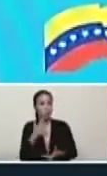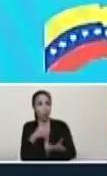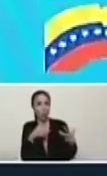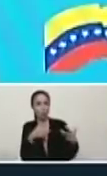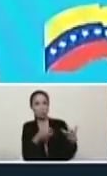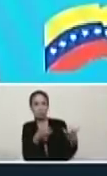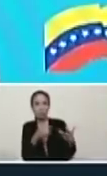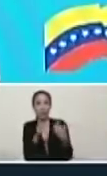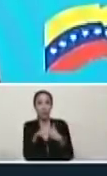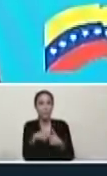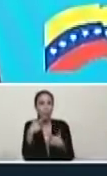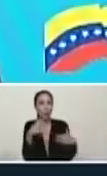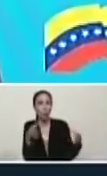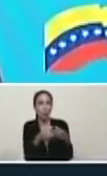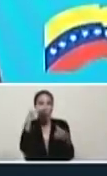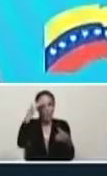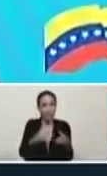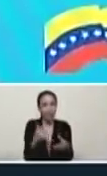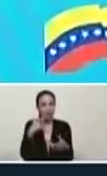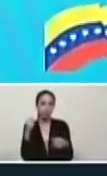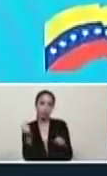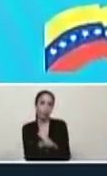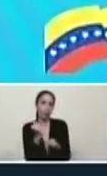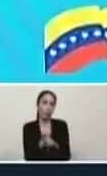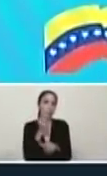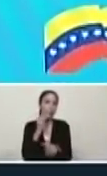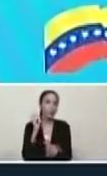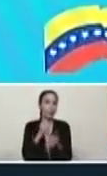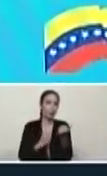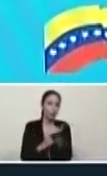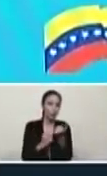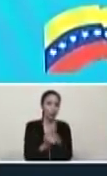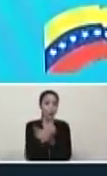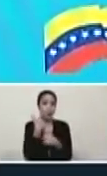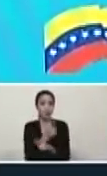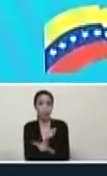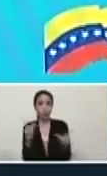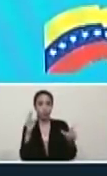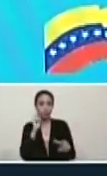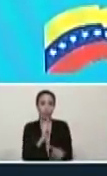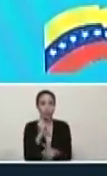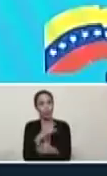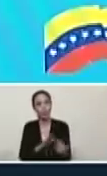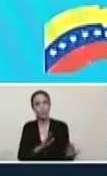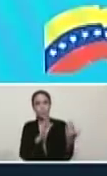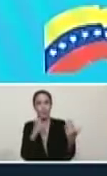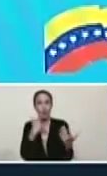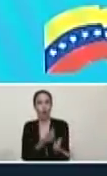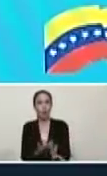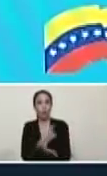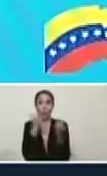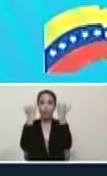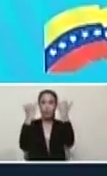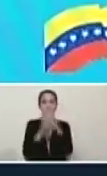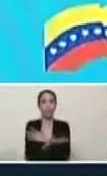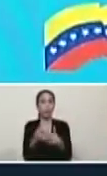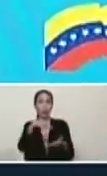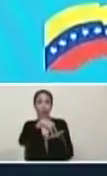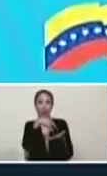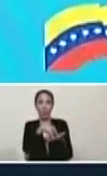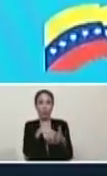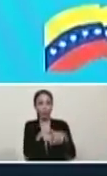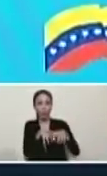ejércitos libertadores. Cuando los ejércitos libertadores con Bolívar al frente llegaron al campo de